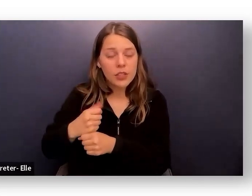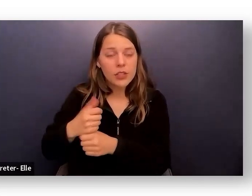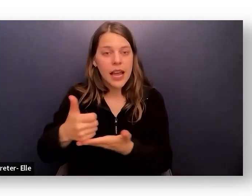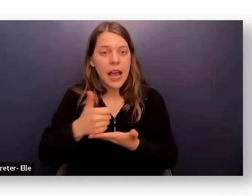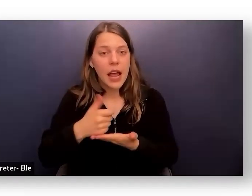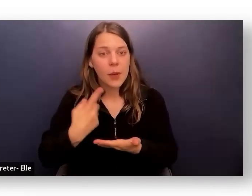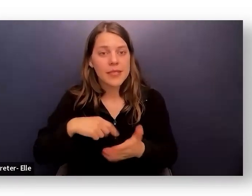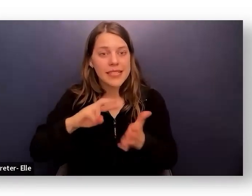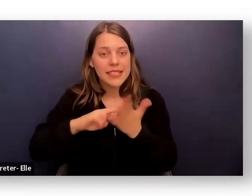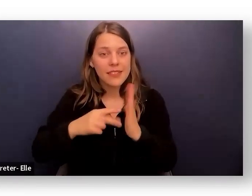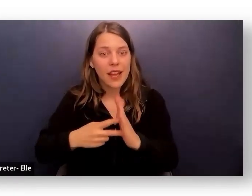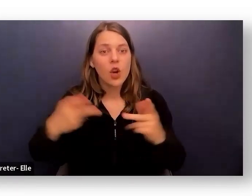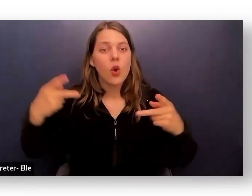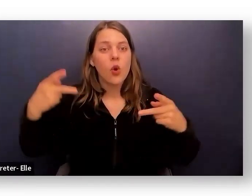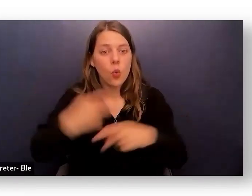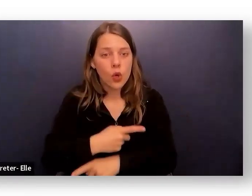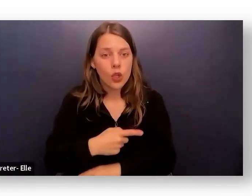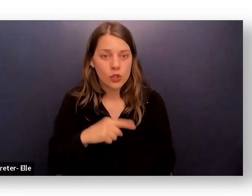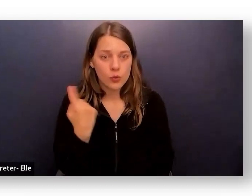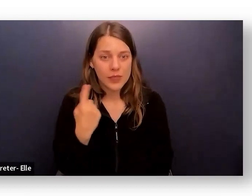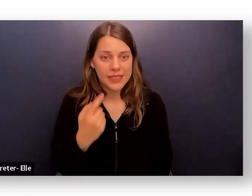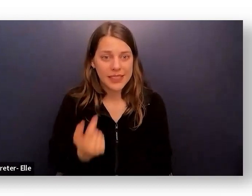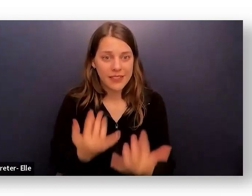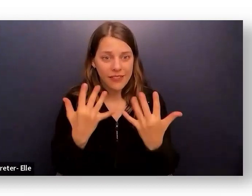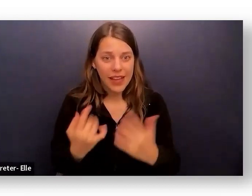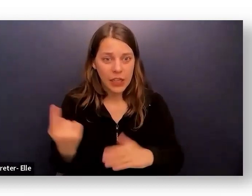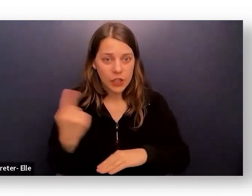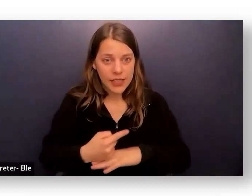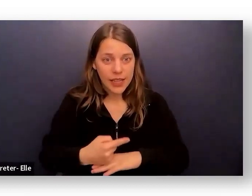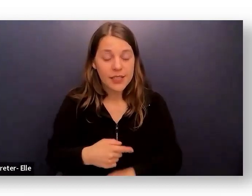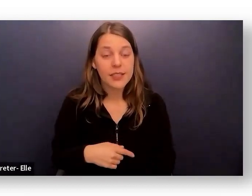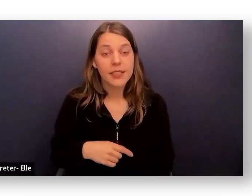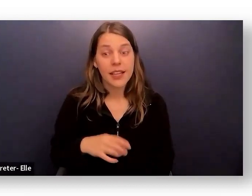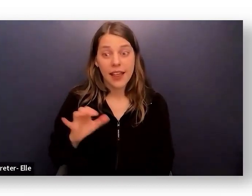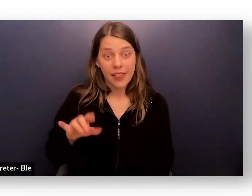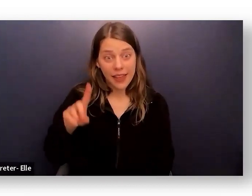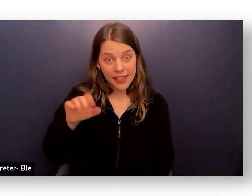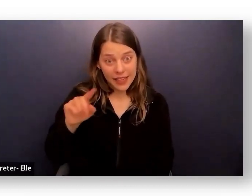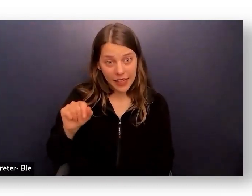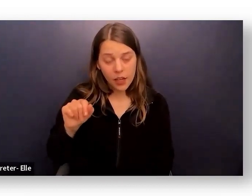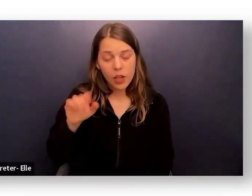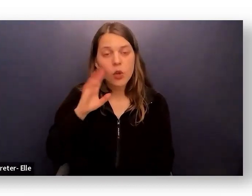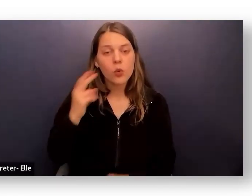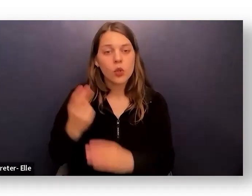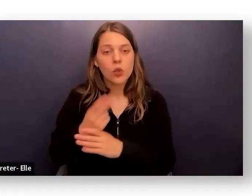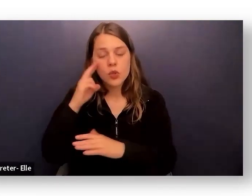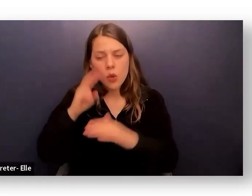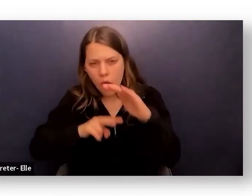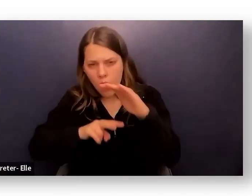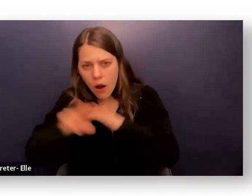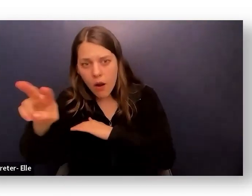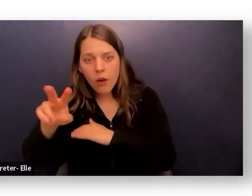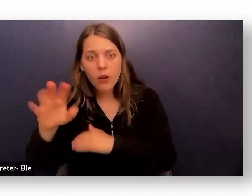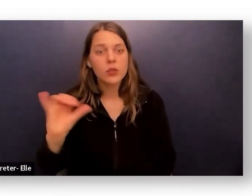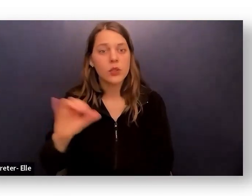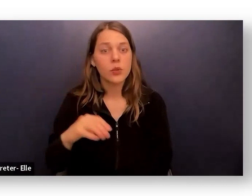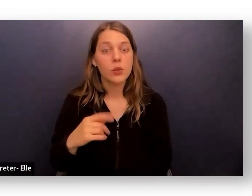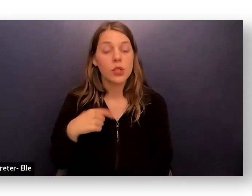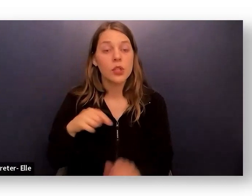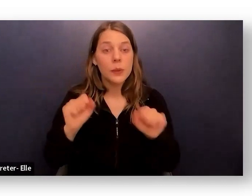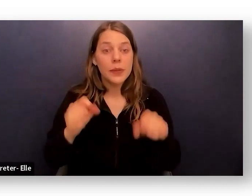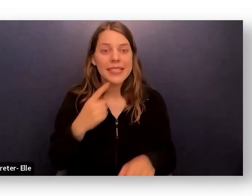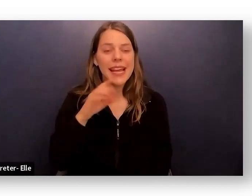años y ese periodo define a los días de alto riesgo para